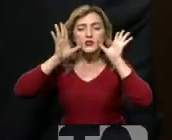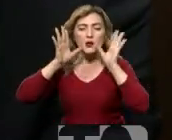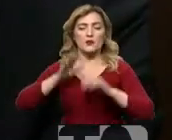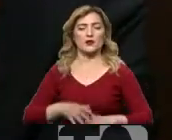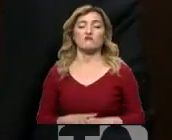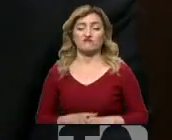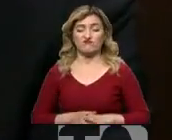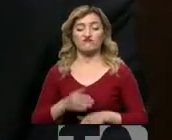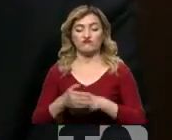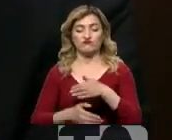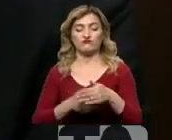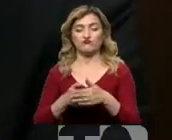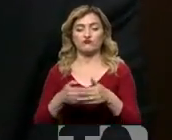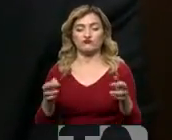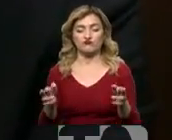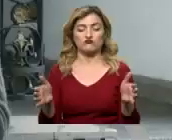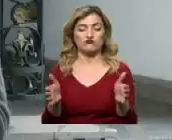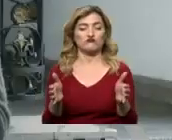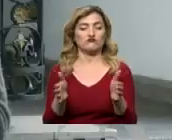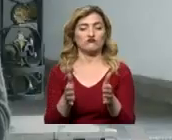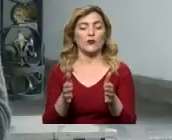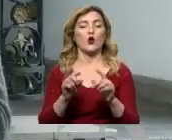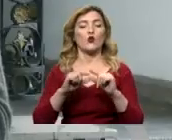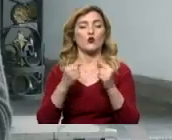que tiene varias aristas.